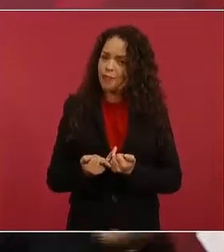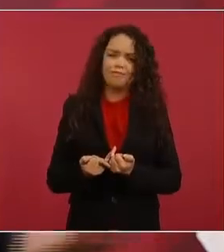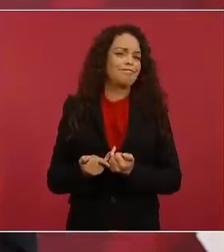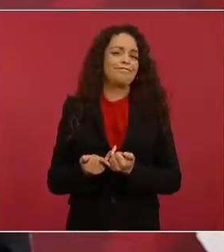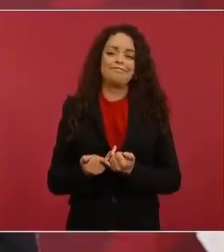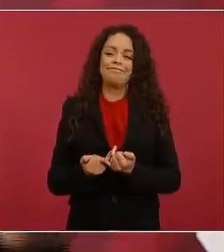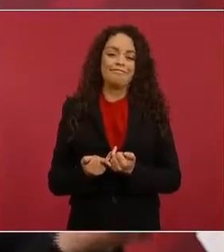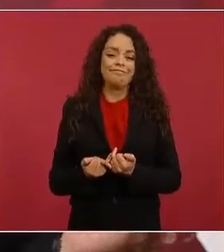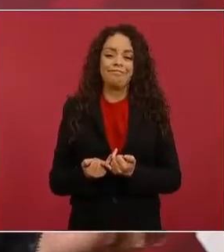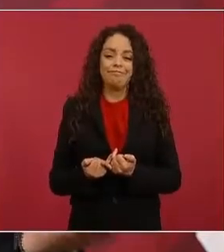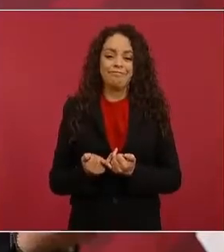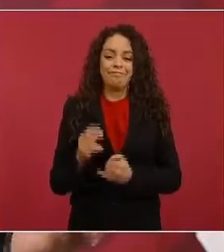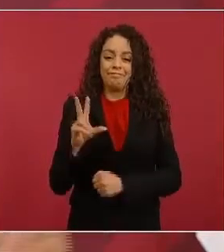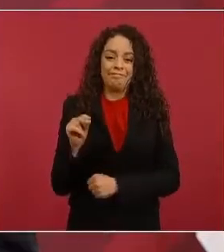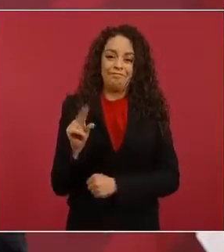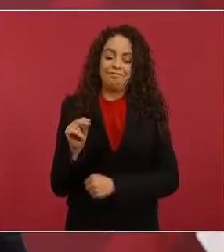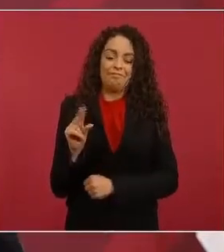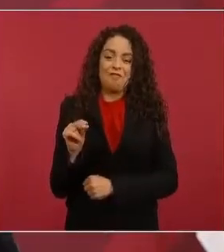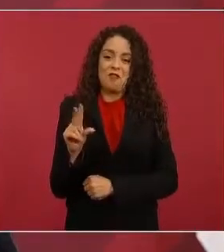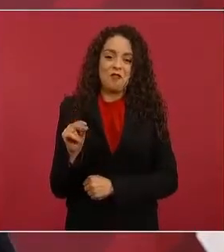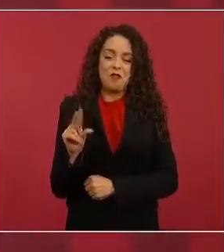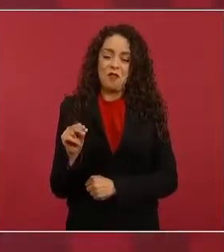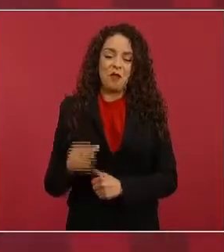Pero pues no.